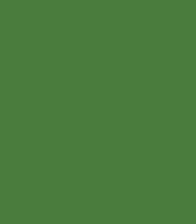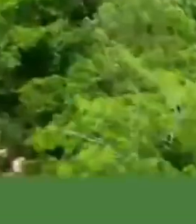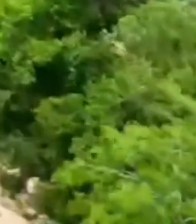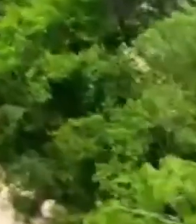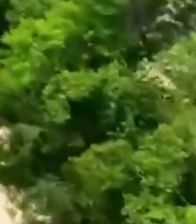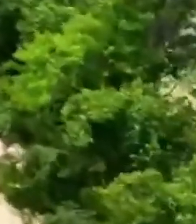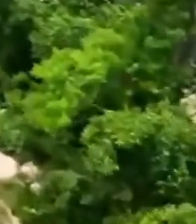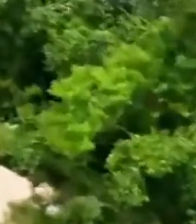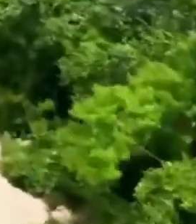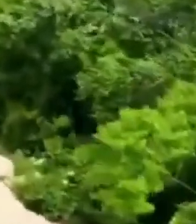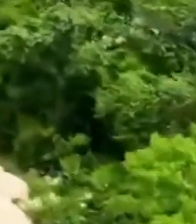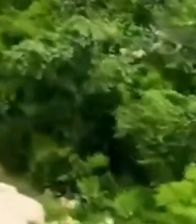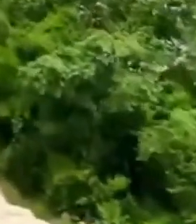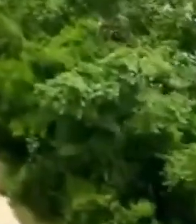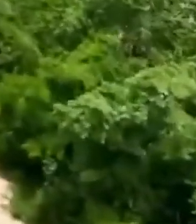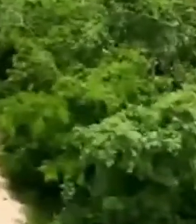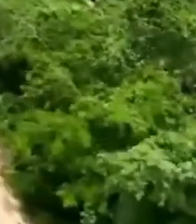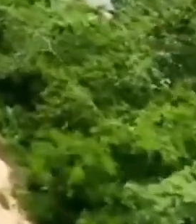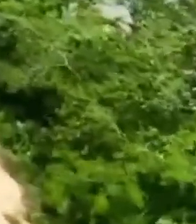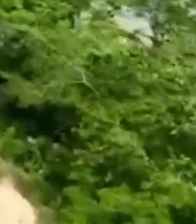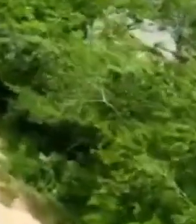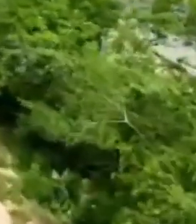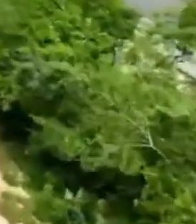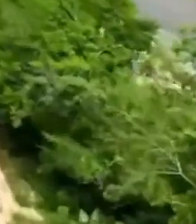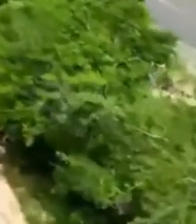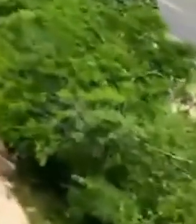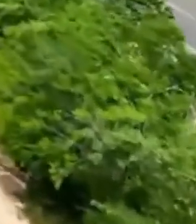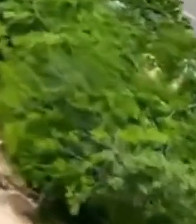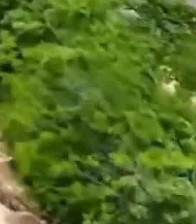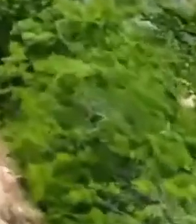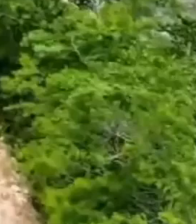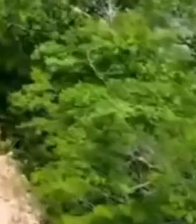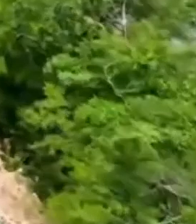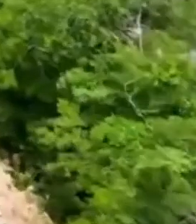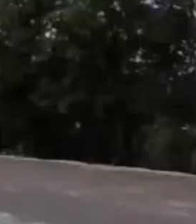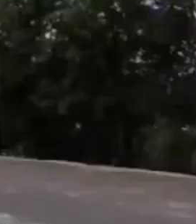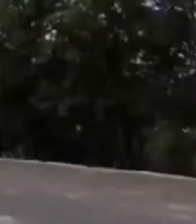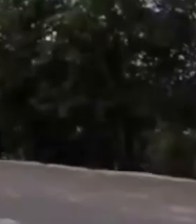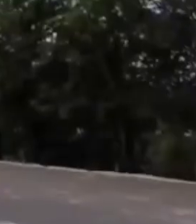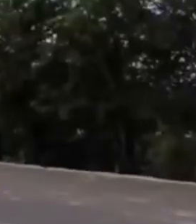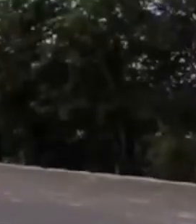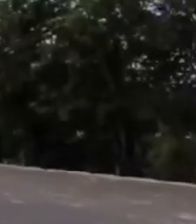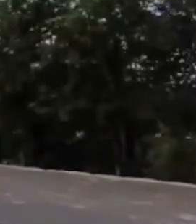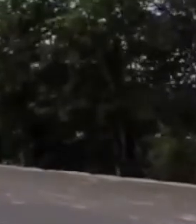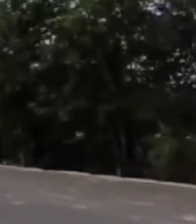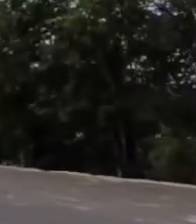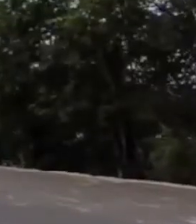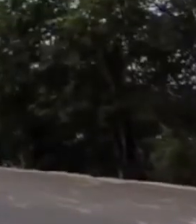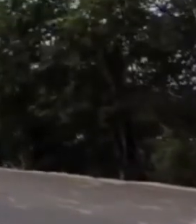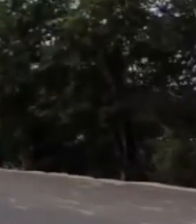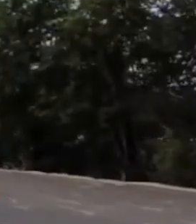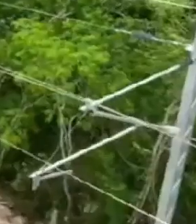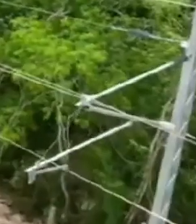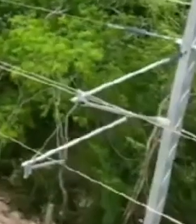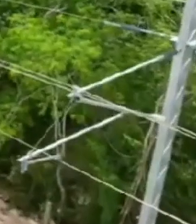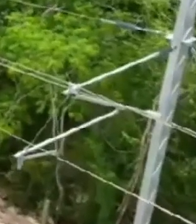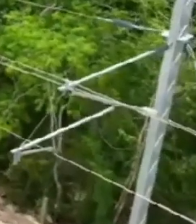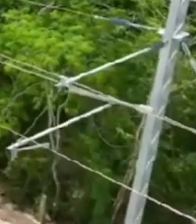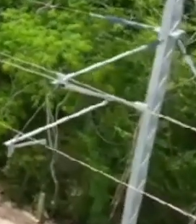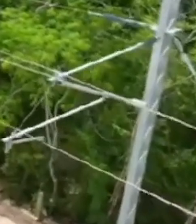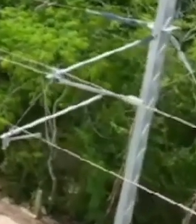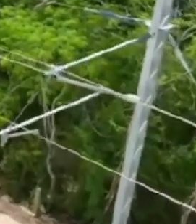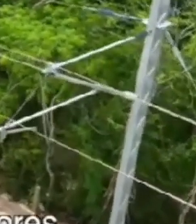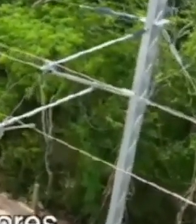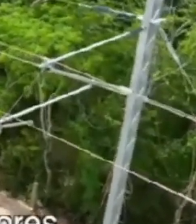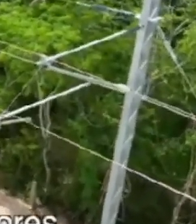En el tramo 4, en las localidades de Xcowó, municipio de Valladolid, así como en Sisbichén y Chechmil, del municipio de